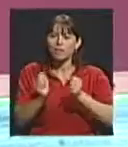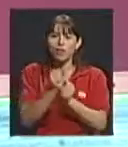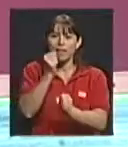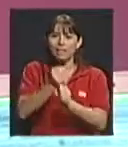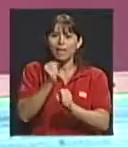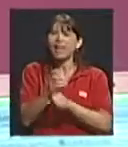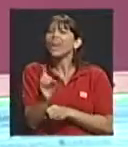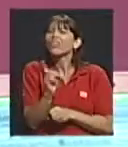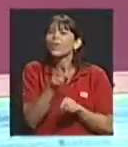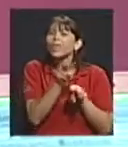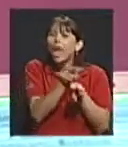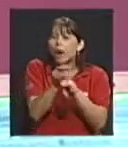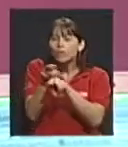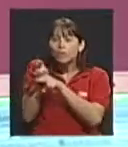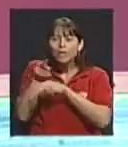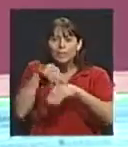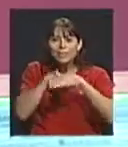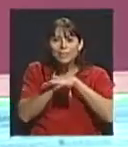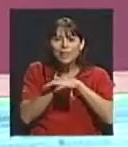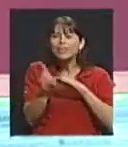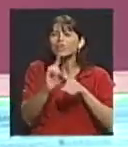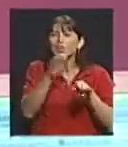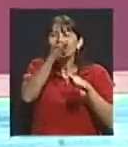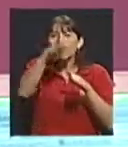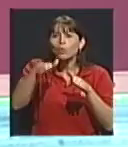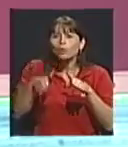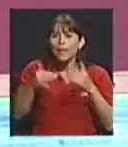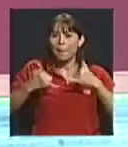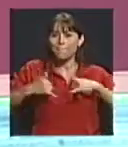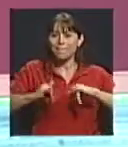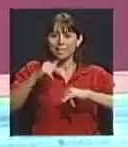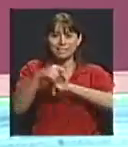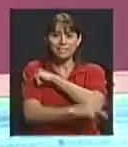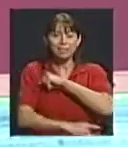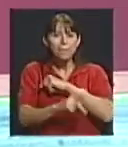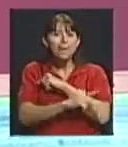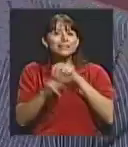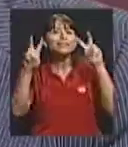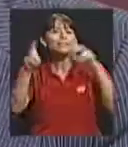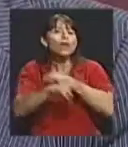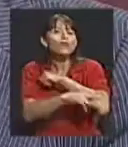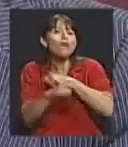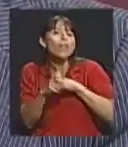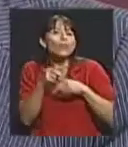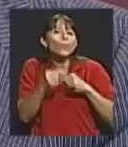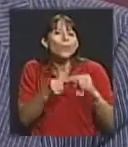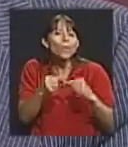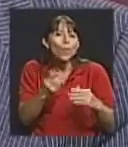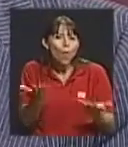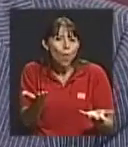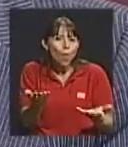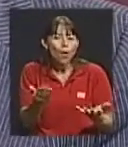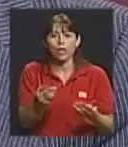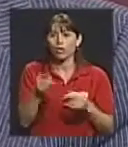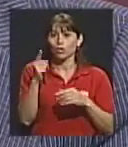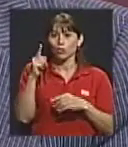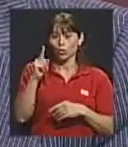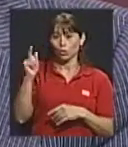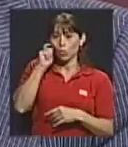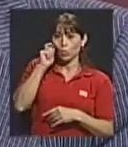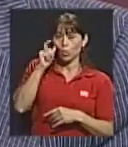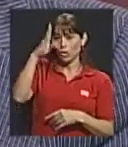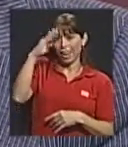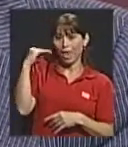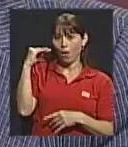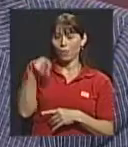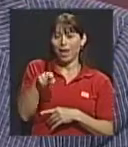auditorías internas y la contraloría mientras a este país se lo han estado robando en pedazos Dña Laura llama la atención